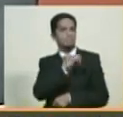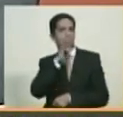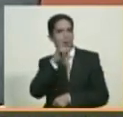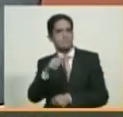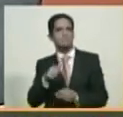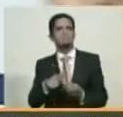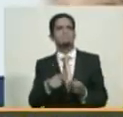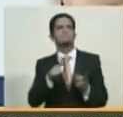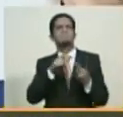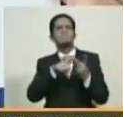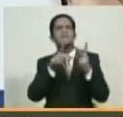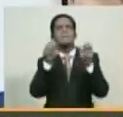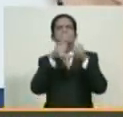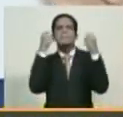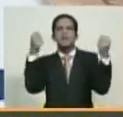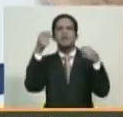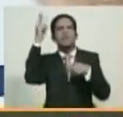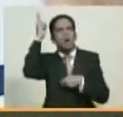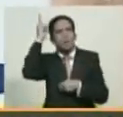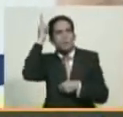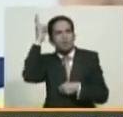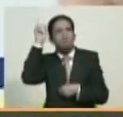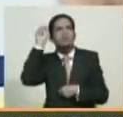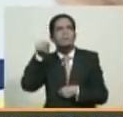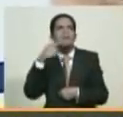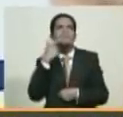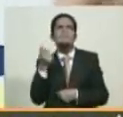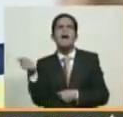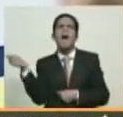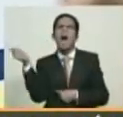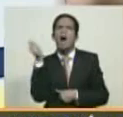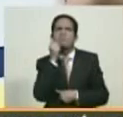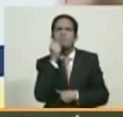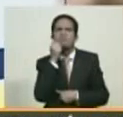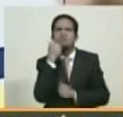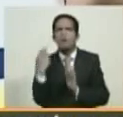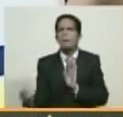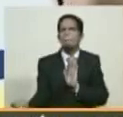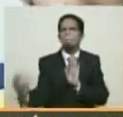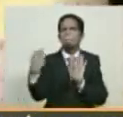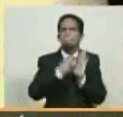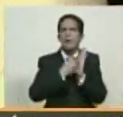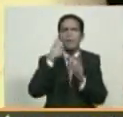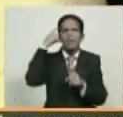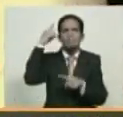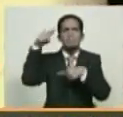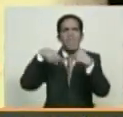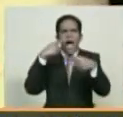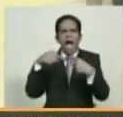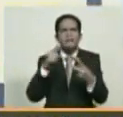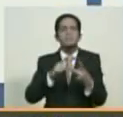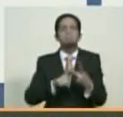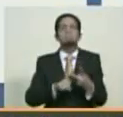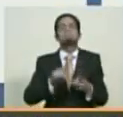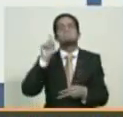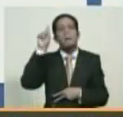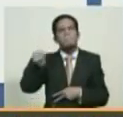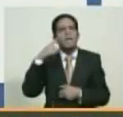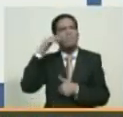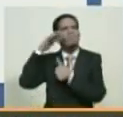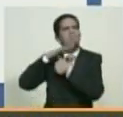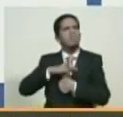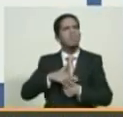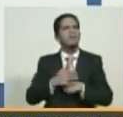para muchos venezolanos en Lima. La República, Perú. Venezolanos denuncian explotación laboral en campos de Casma.